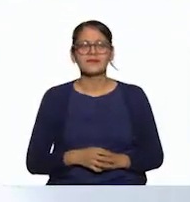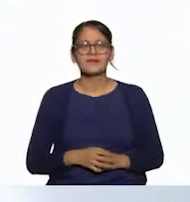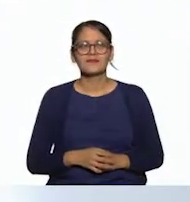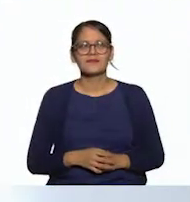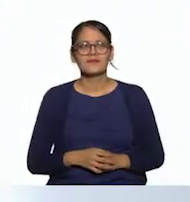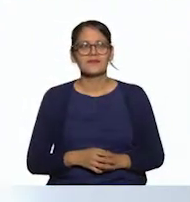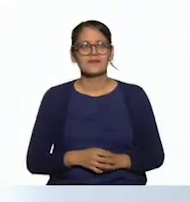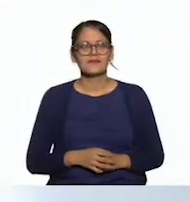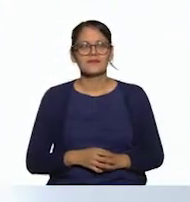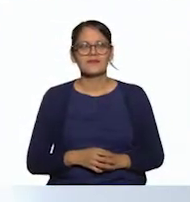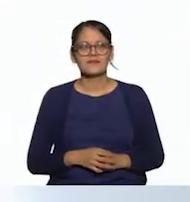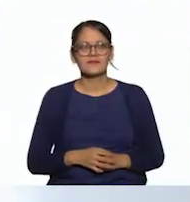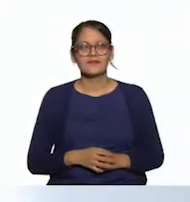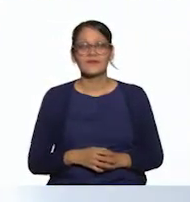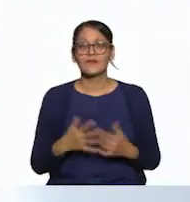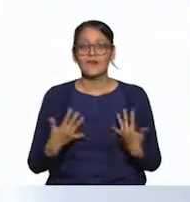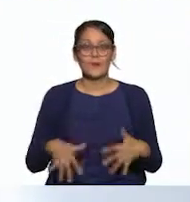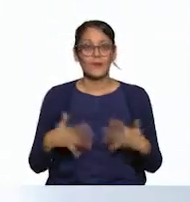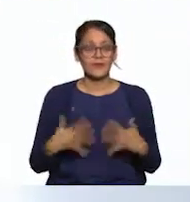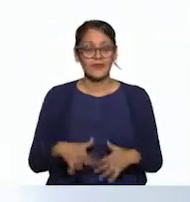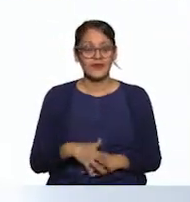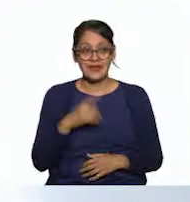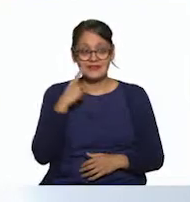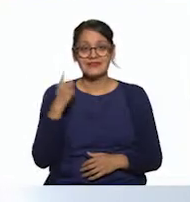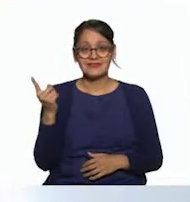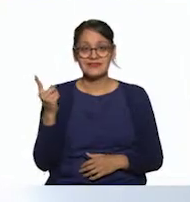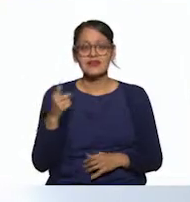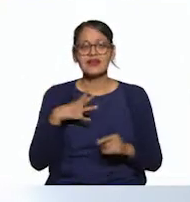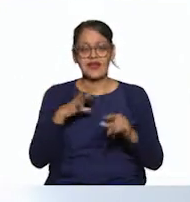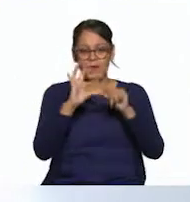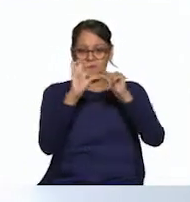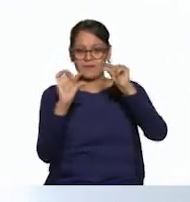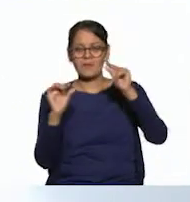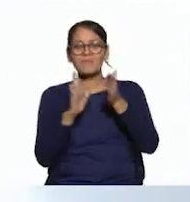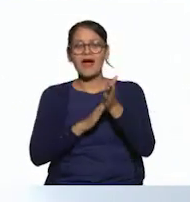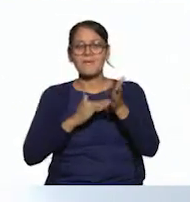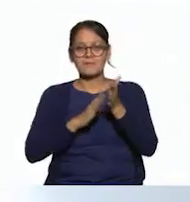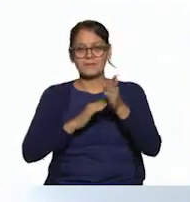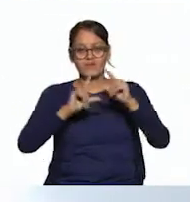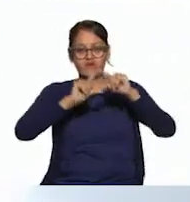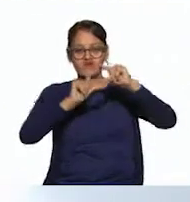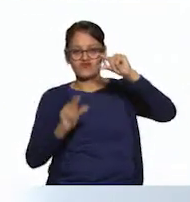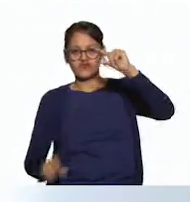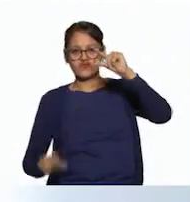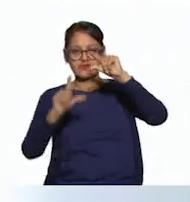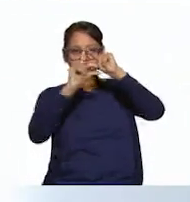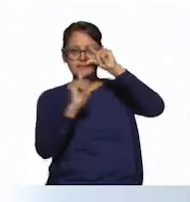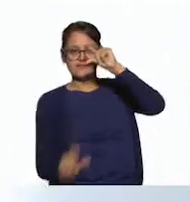Wow. Y son tiras de papel